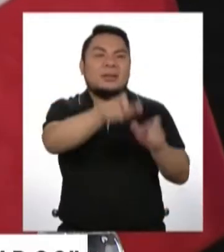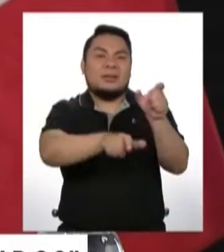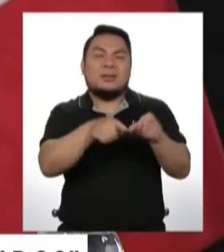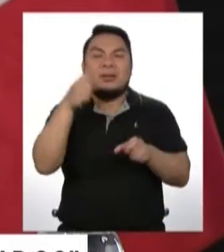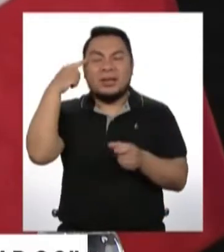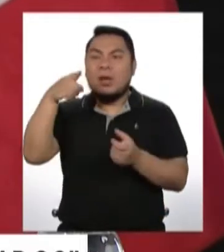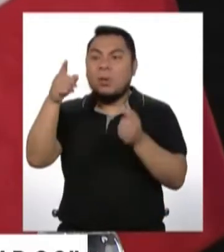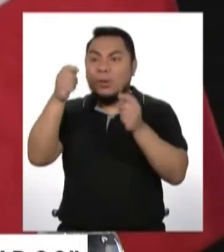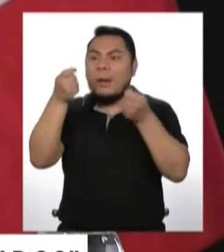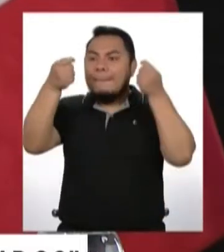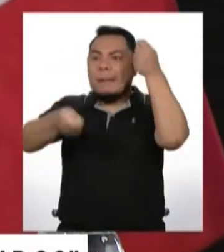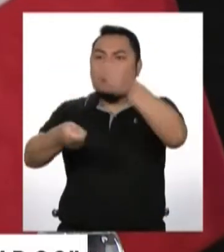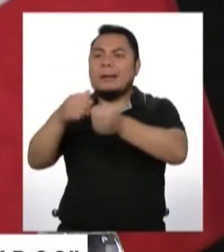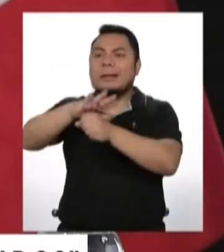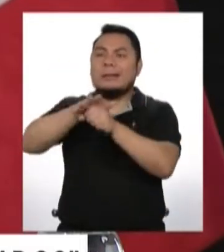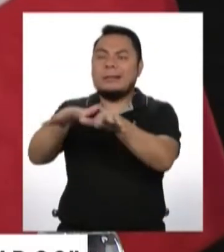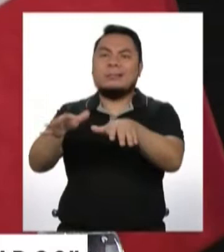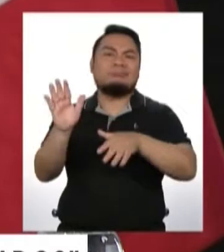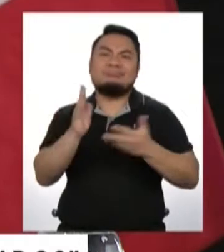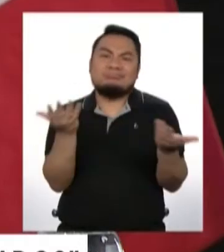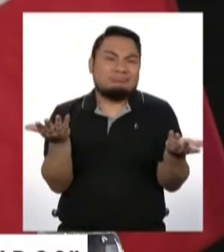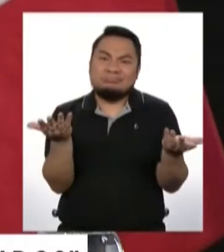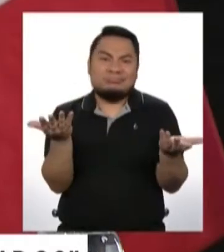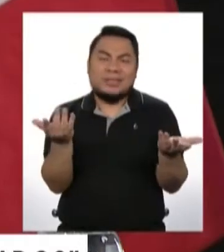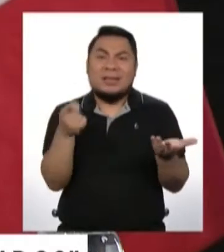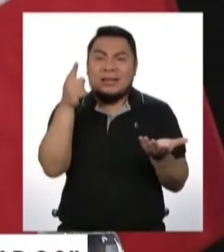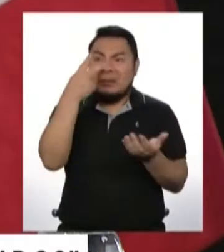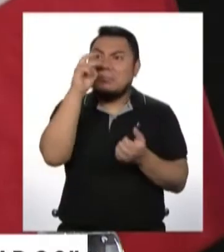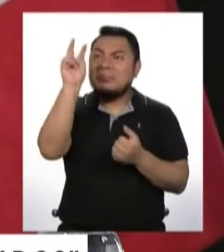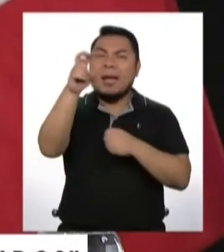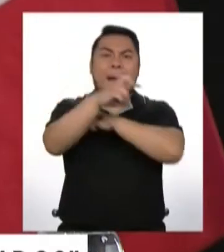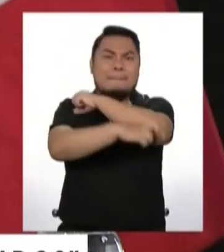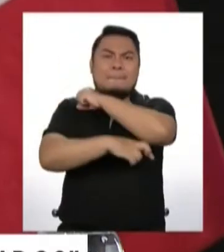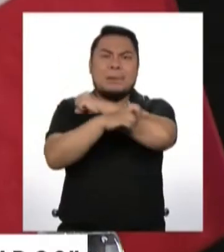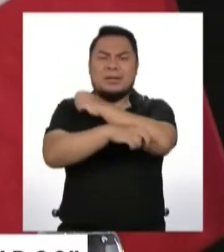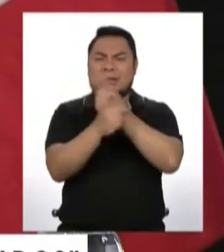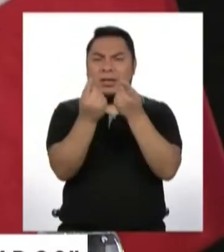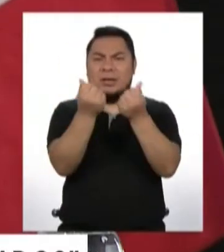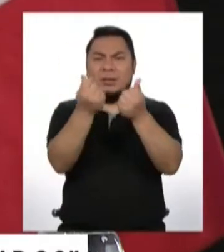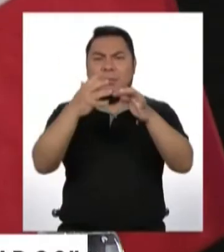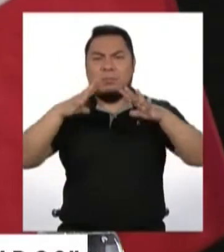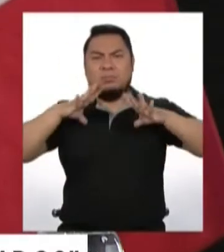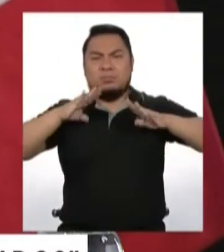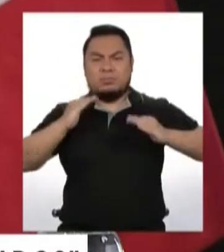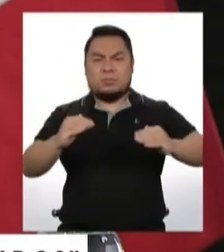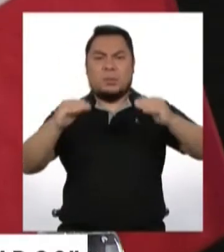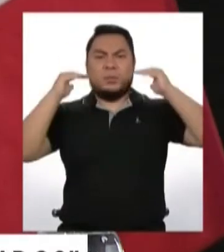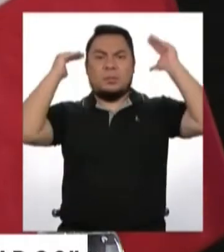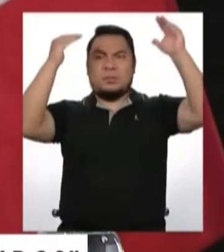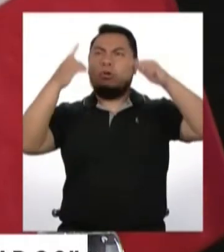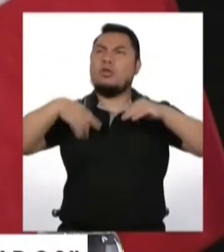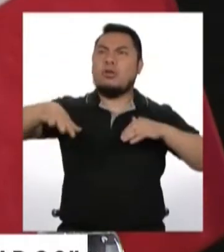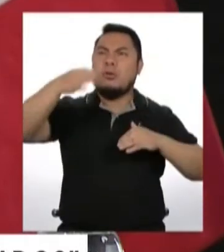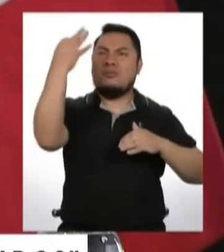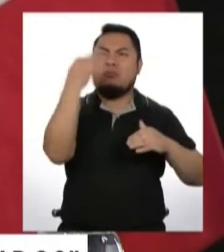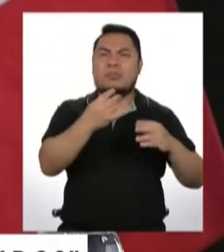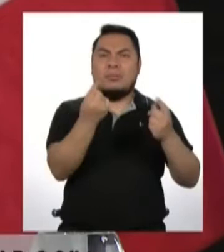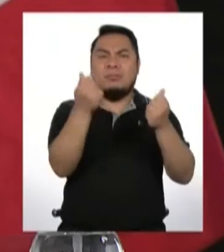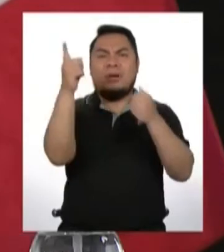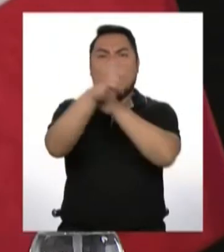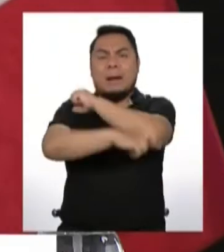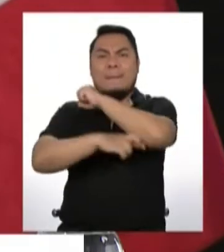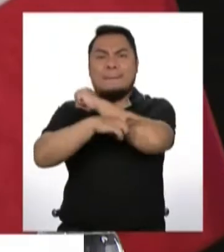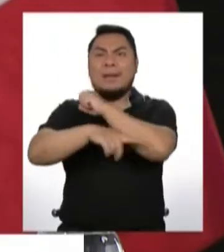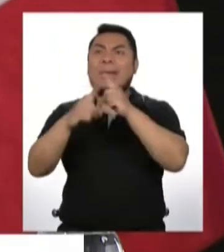esta enfermedad. Hemos visto que países que han enfrentado de manera adecuada y lo tienen de alguna